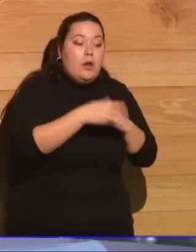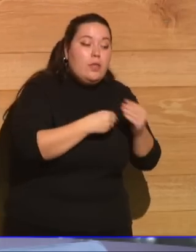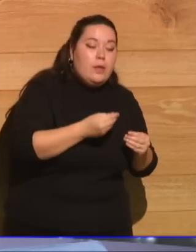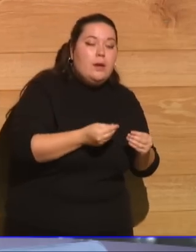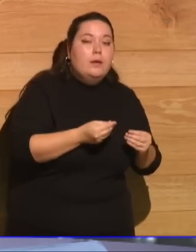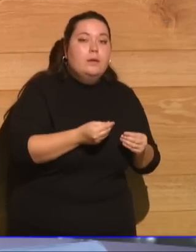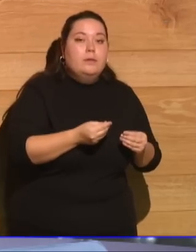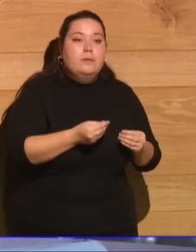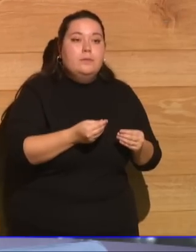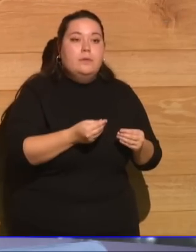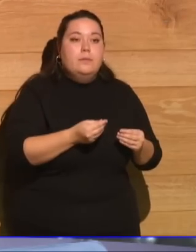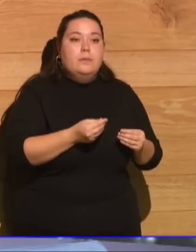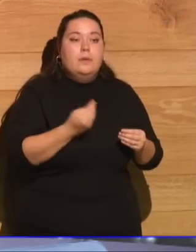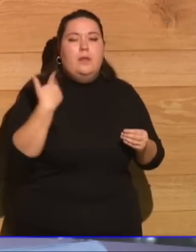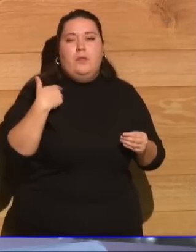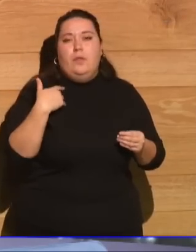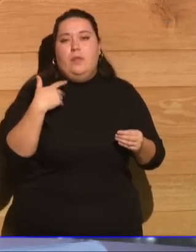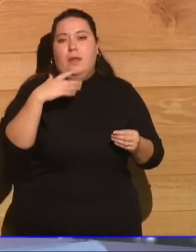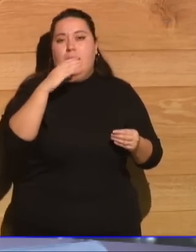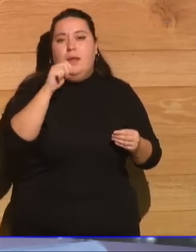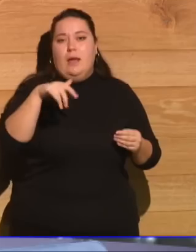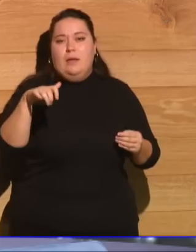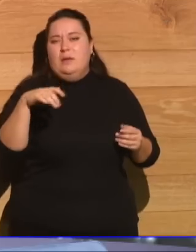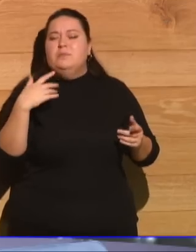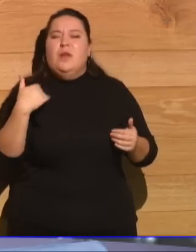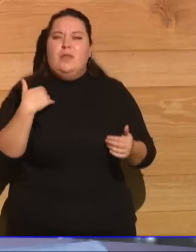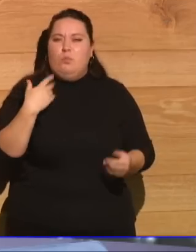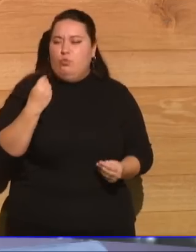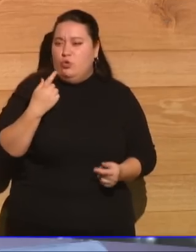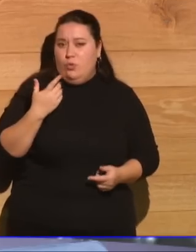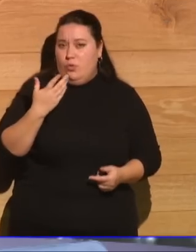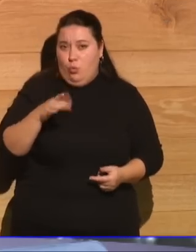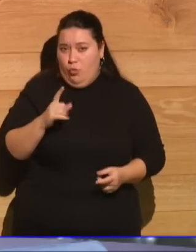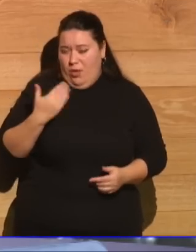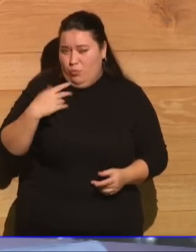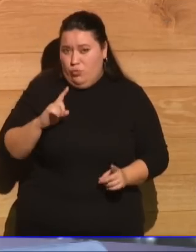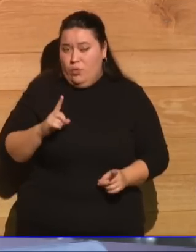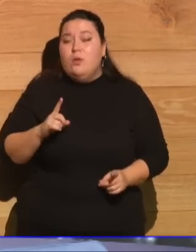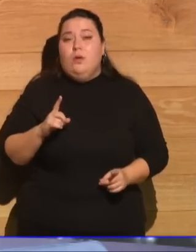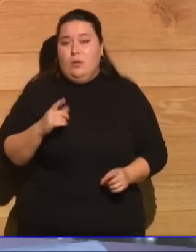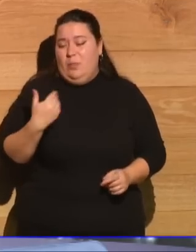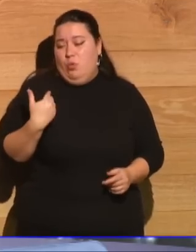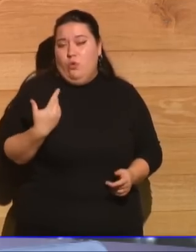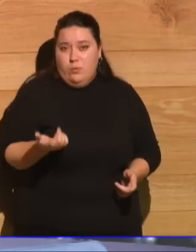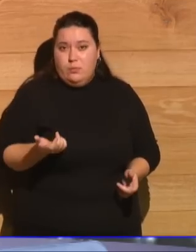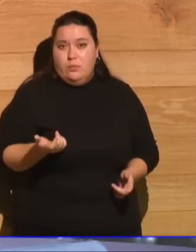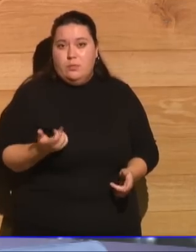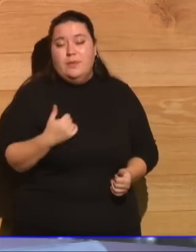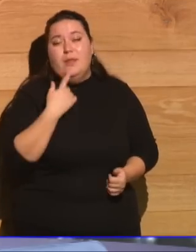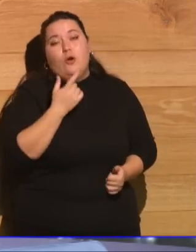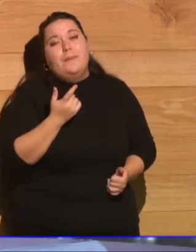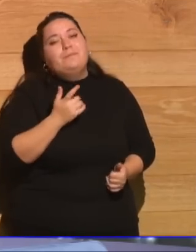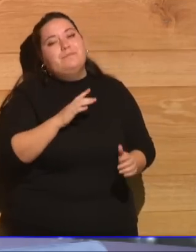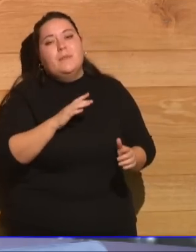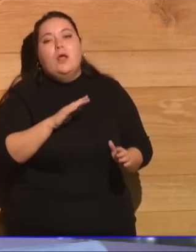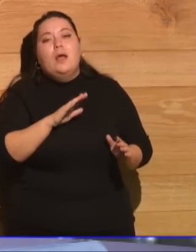esas declaraciones en Cannes hace no tanto, ha muerto no hace tantos años por otro lado, Alan Parker, las haría de otra manera.